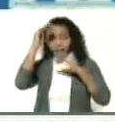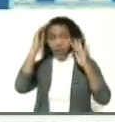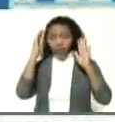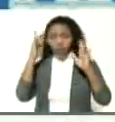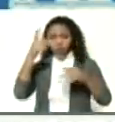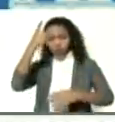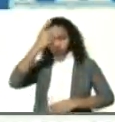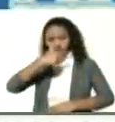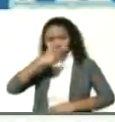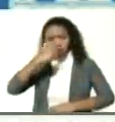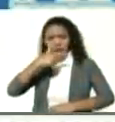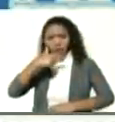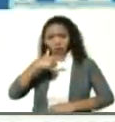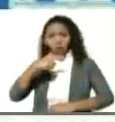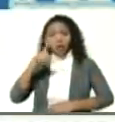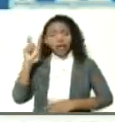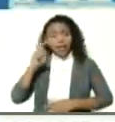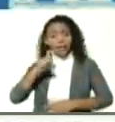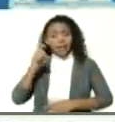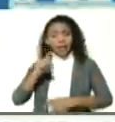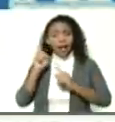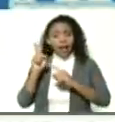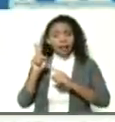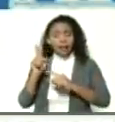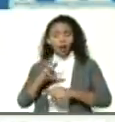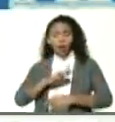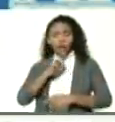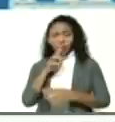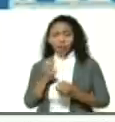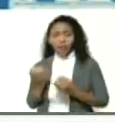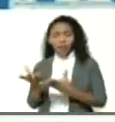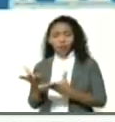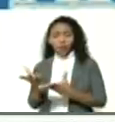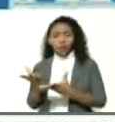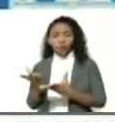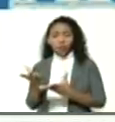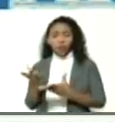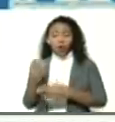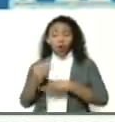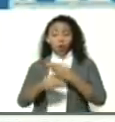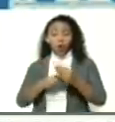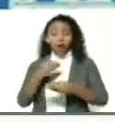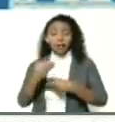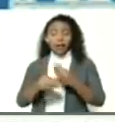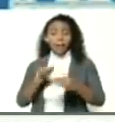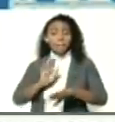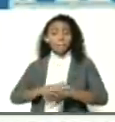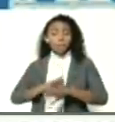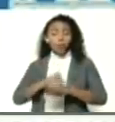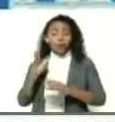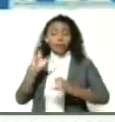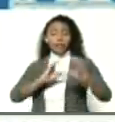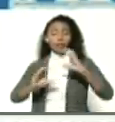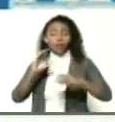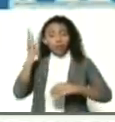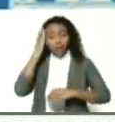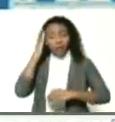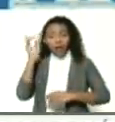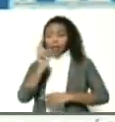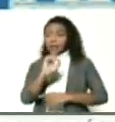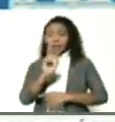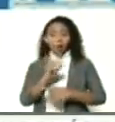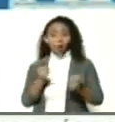seriedad que merece este terrible virus, lo hacía porque científicamente sabíamos que si